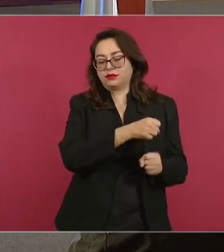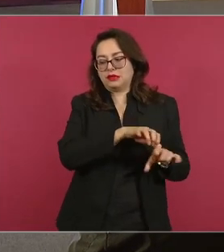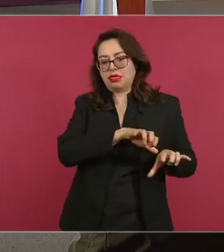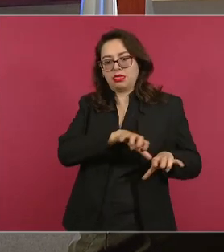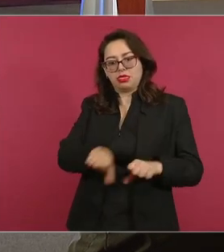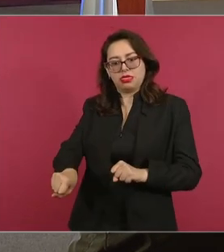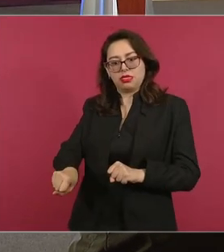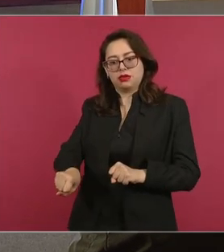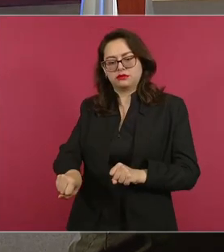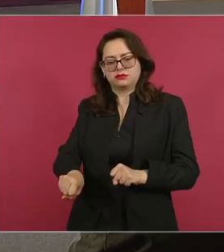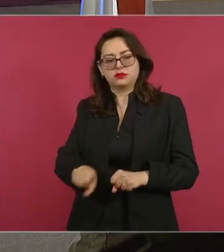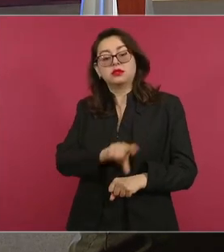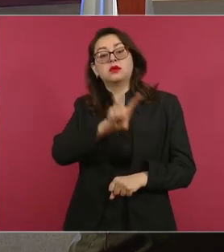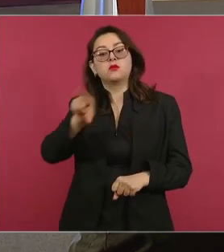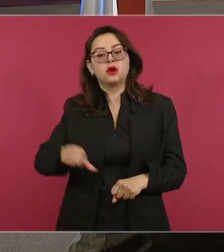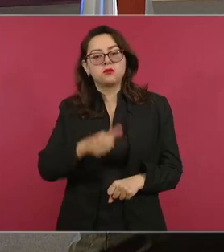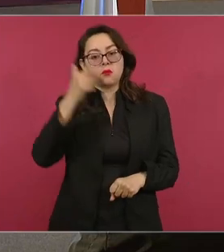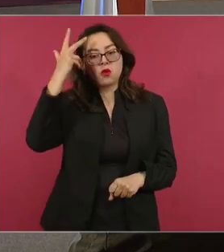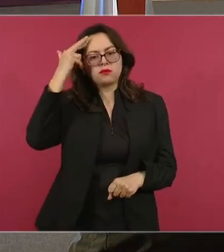se dice,